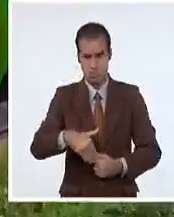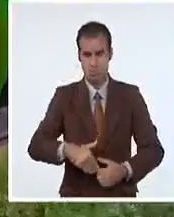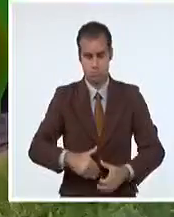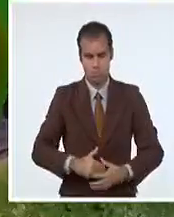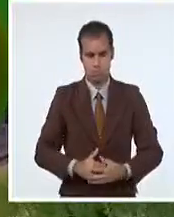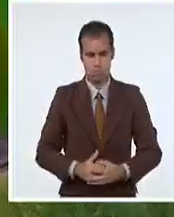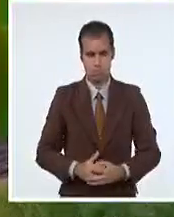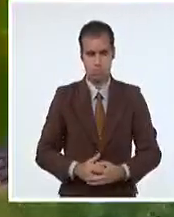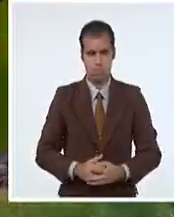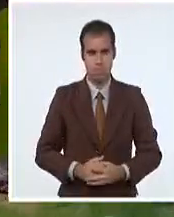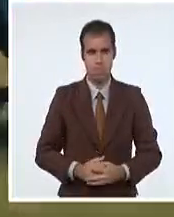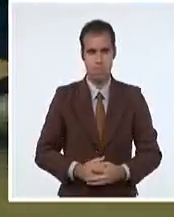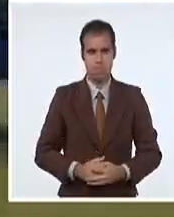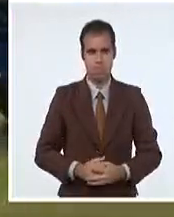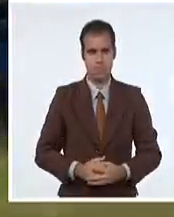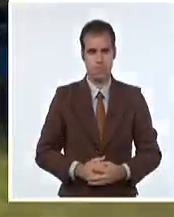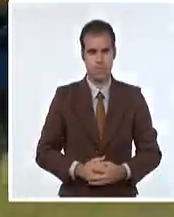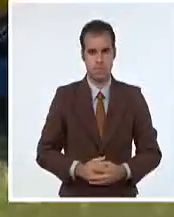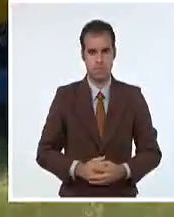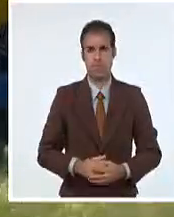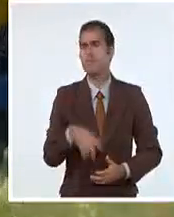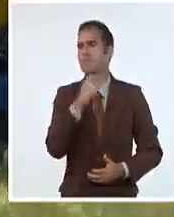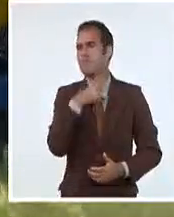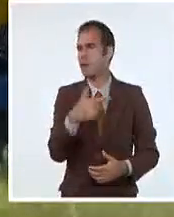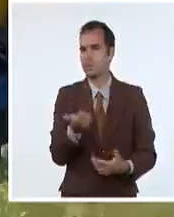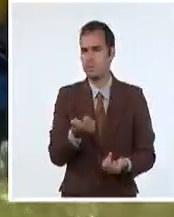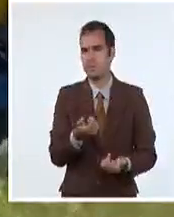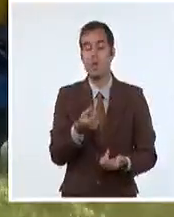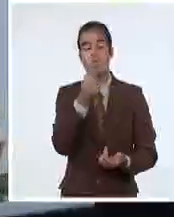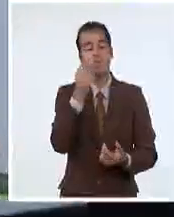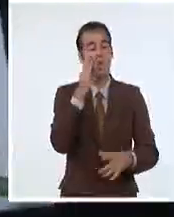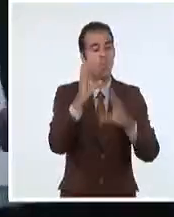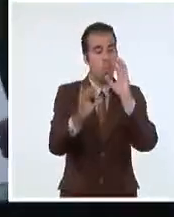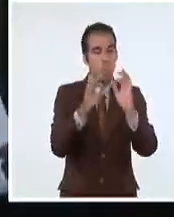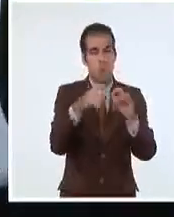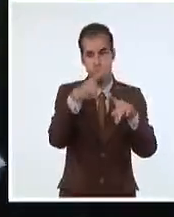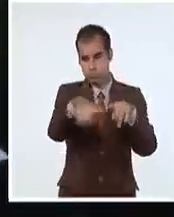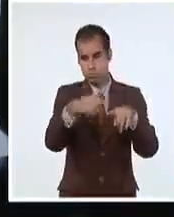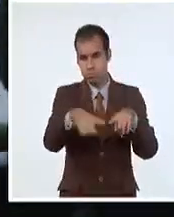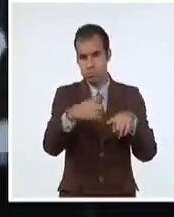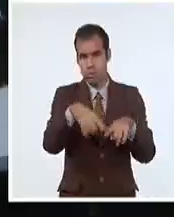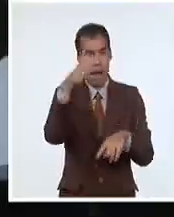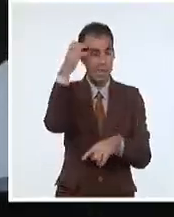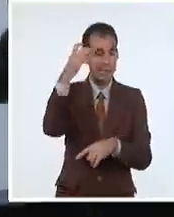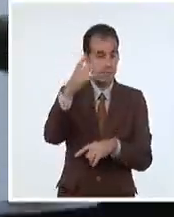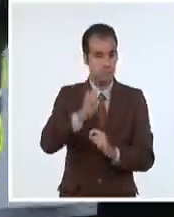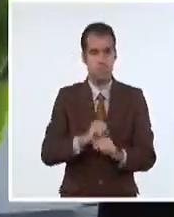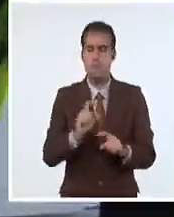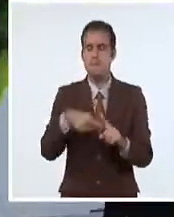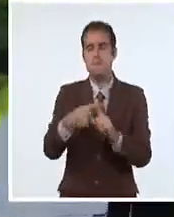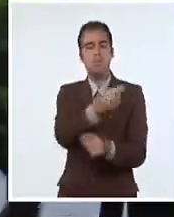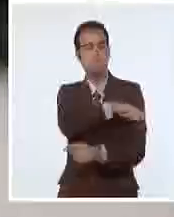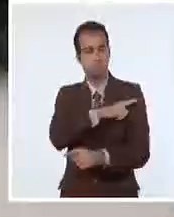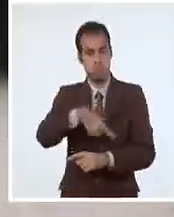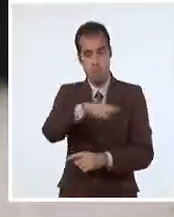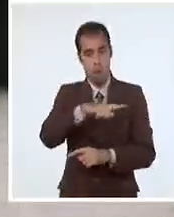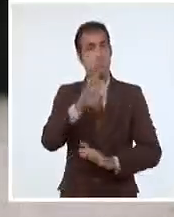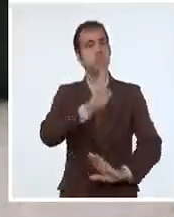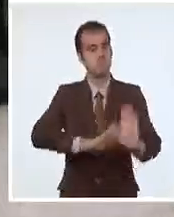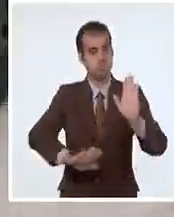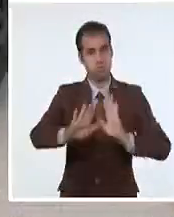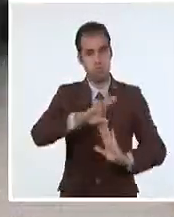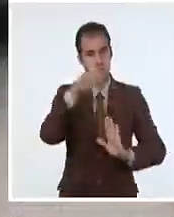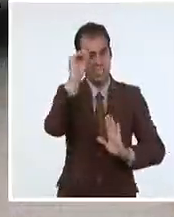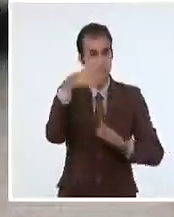general, como son el salvamento y protección de los recursos materiales y a la población en situaciones